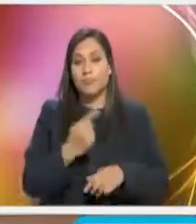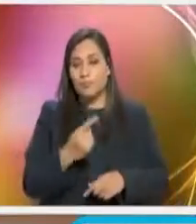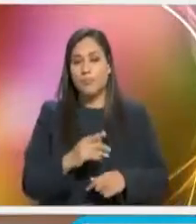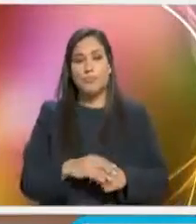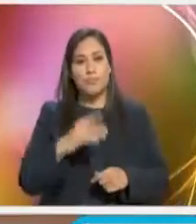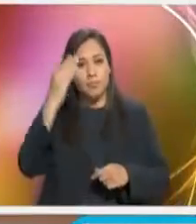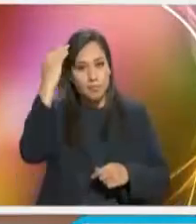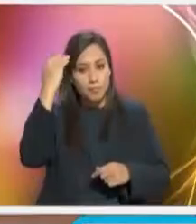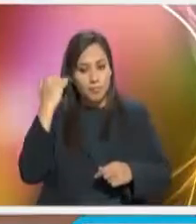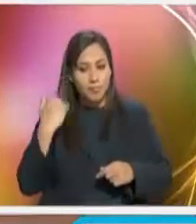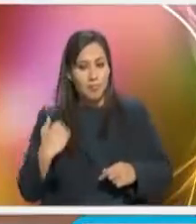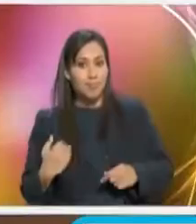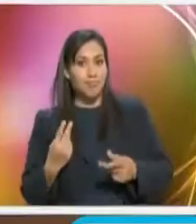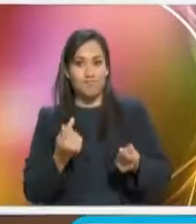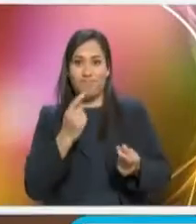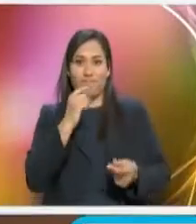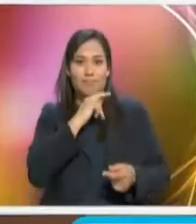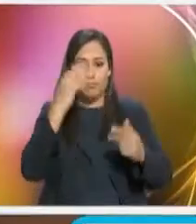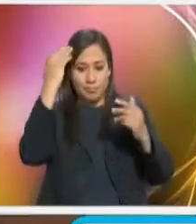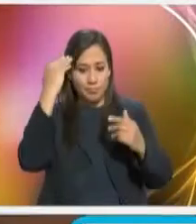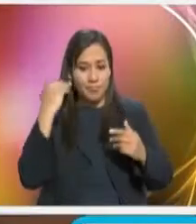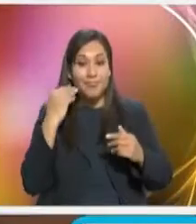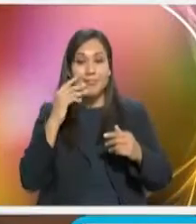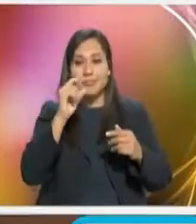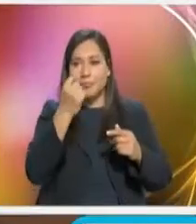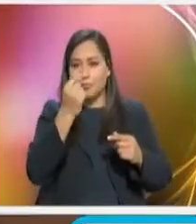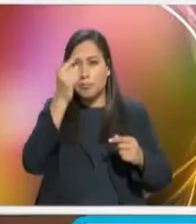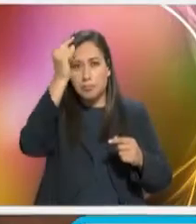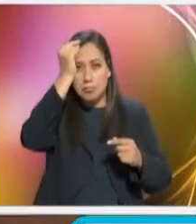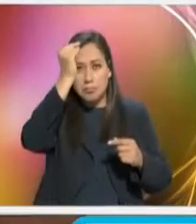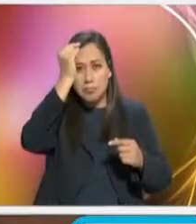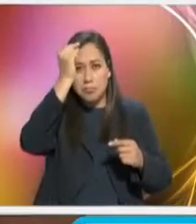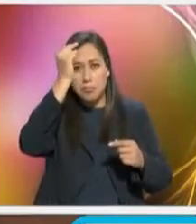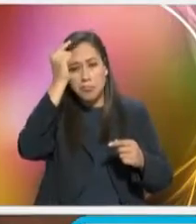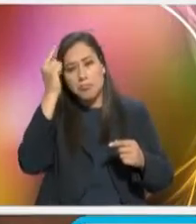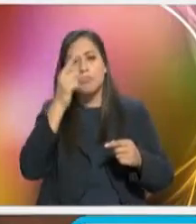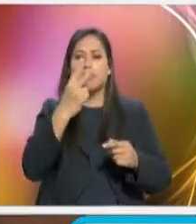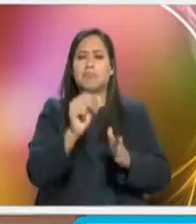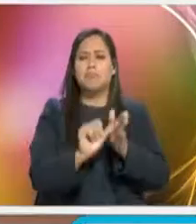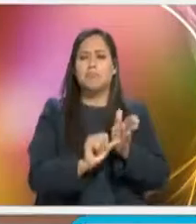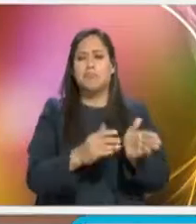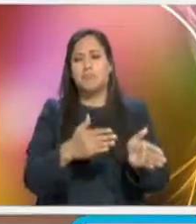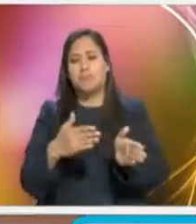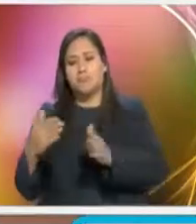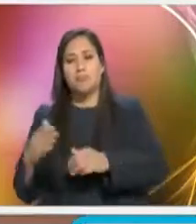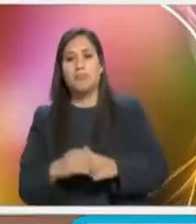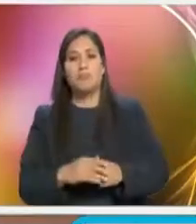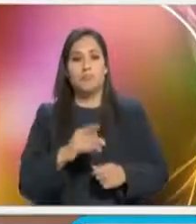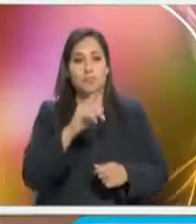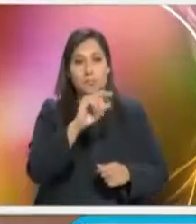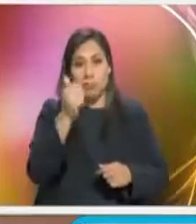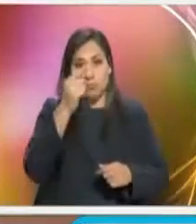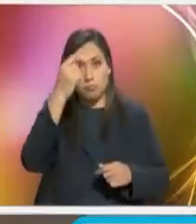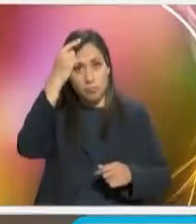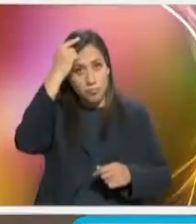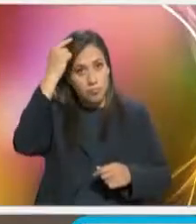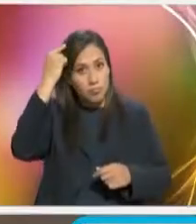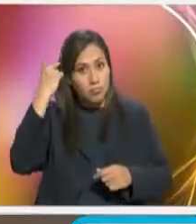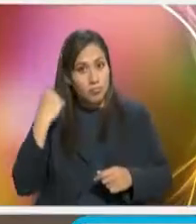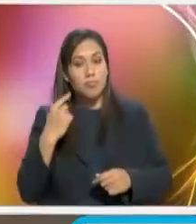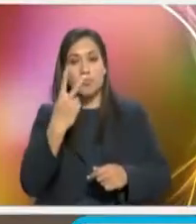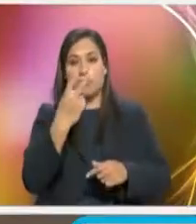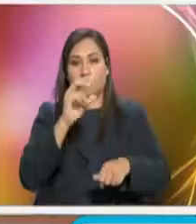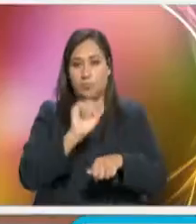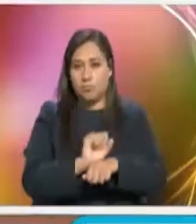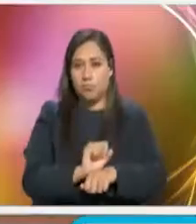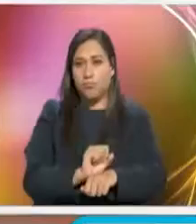nos crece el cabello. Hay mujeres que tienen una raíz chiquitita pasado 2 meses o hay mujeres que tienen una súper raíz pasadas 2 semanas. Aproximadamente